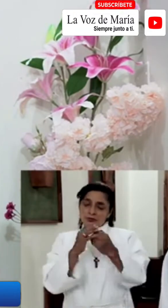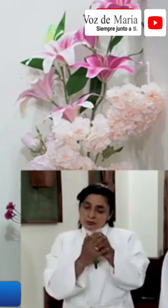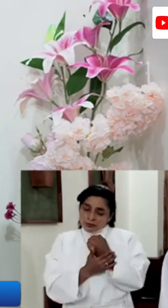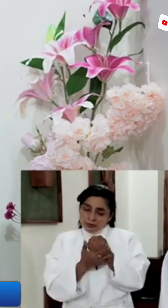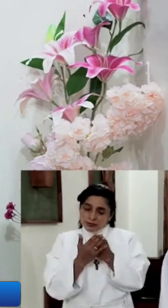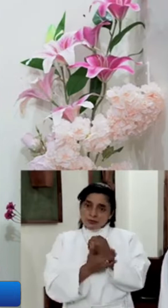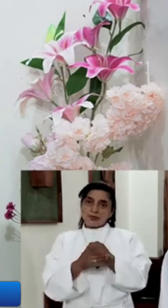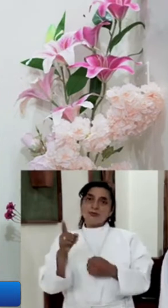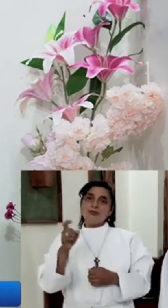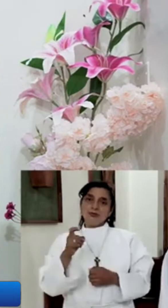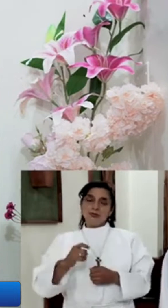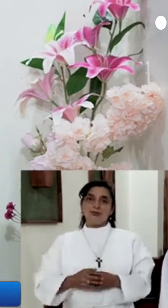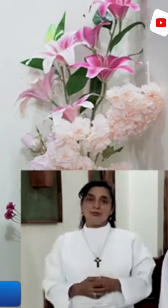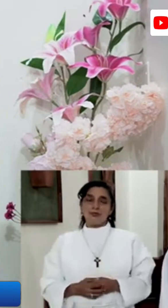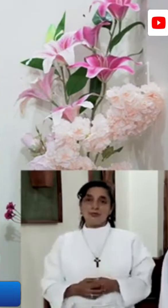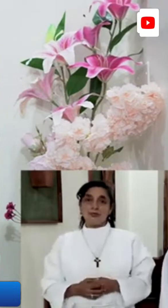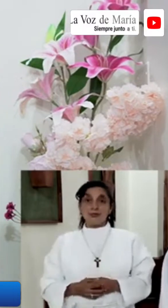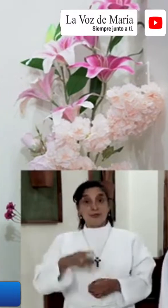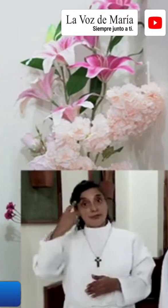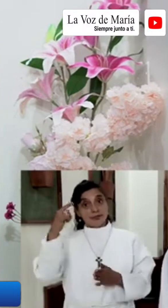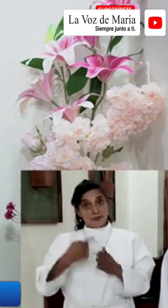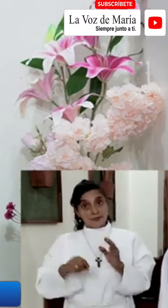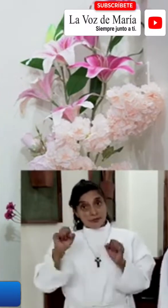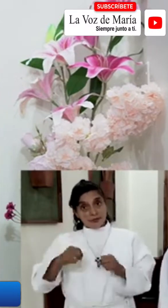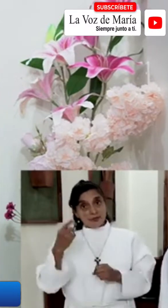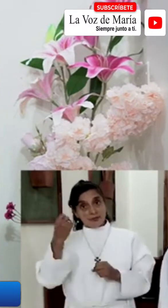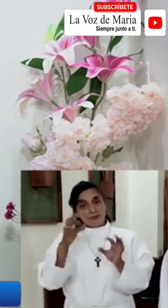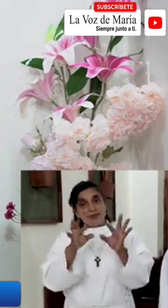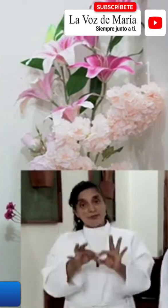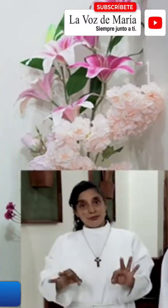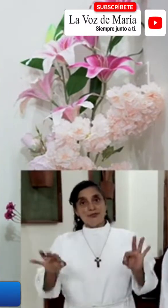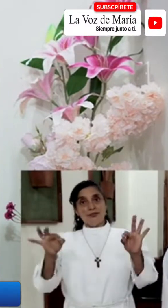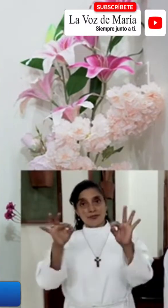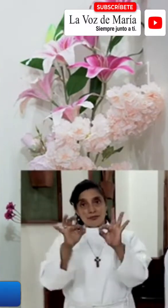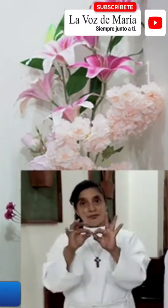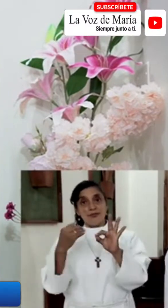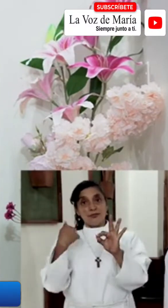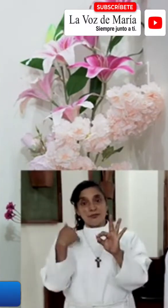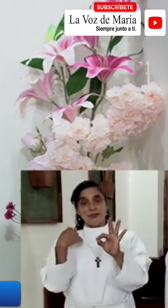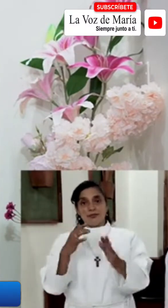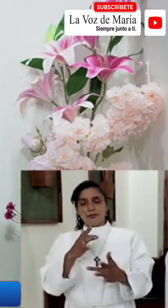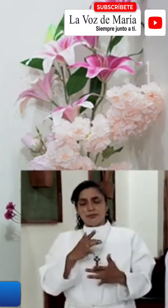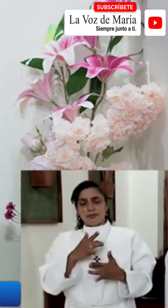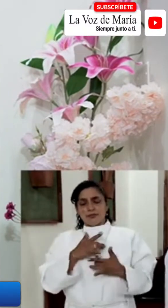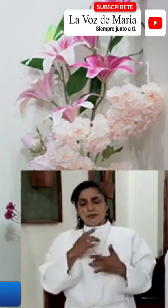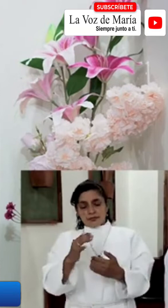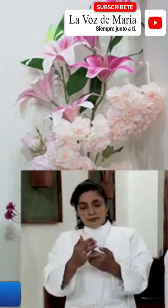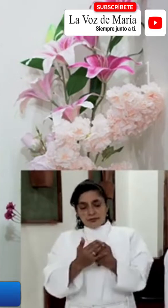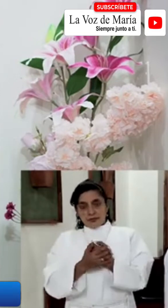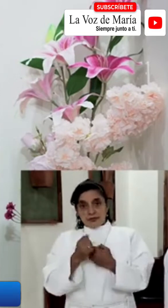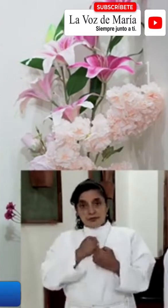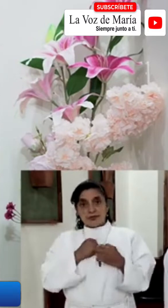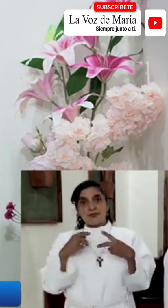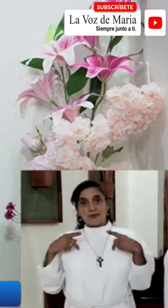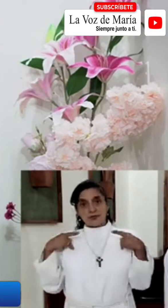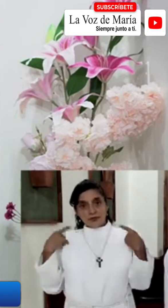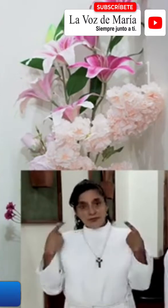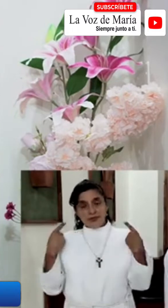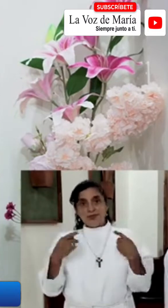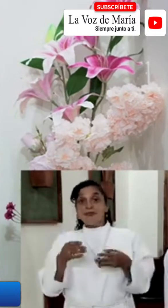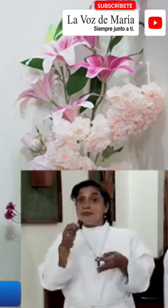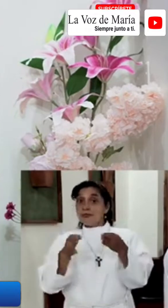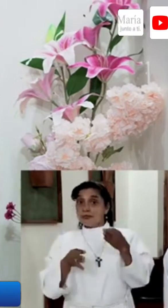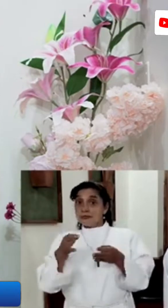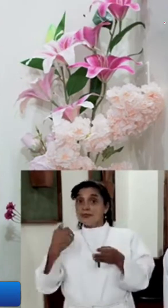consuelo. Y para que comprendamos la importancia que tiene la compasión en nuestra vida,